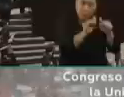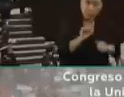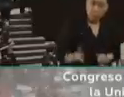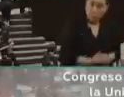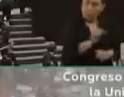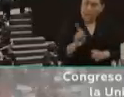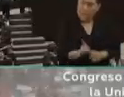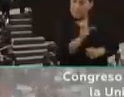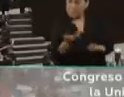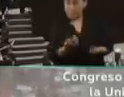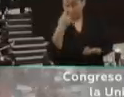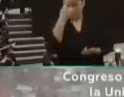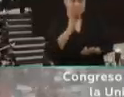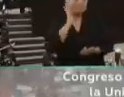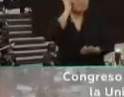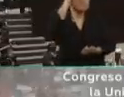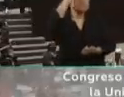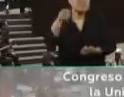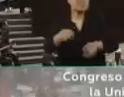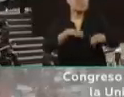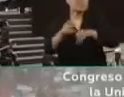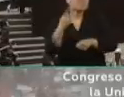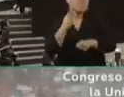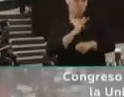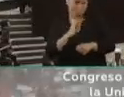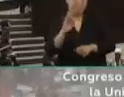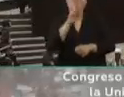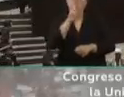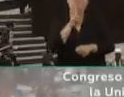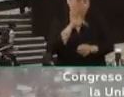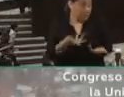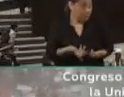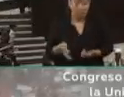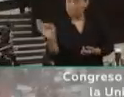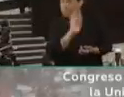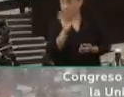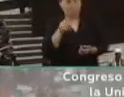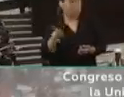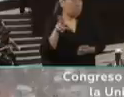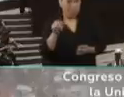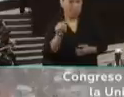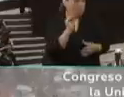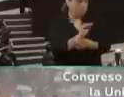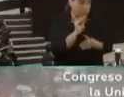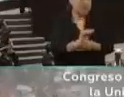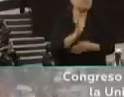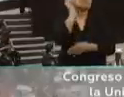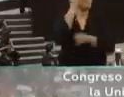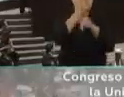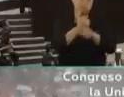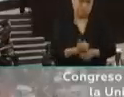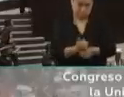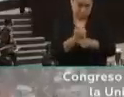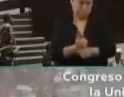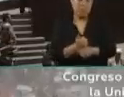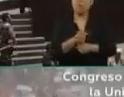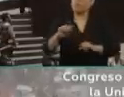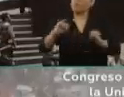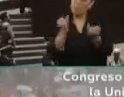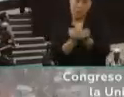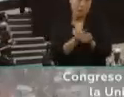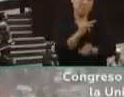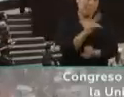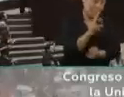puedan tener futuro político en esta nación. Si no, sufrirán el mismo destino